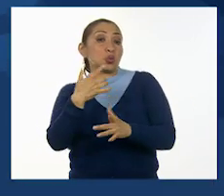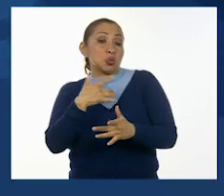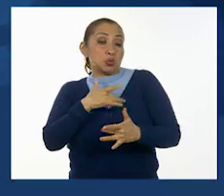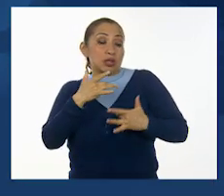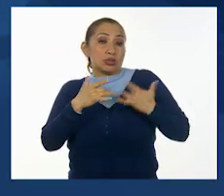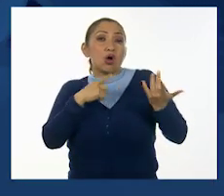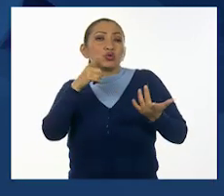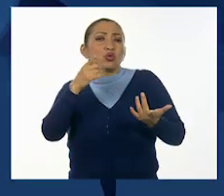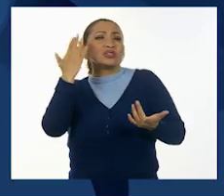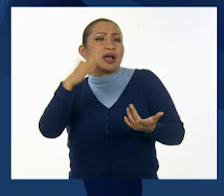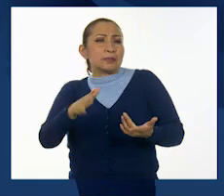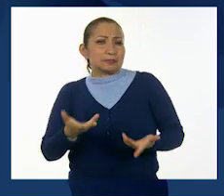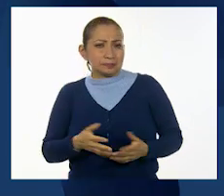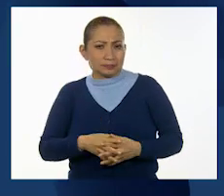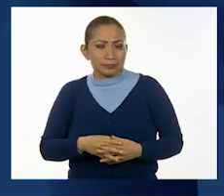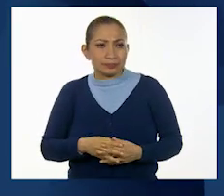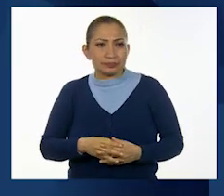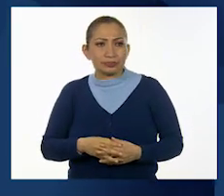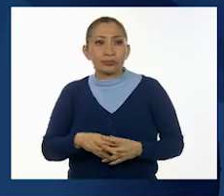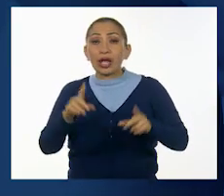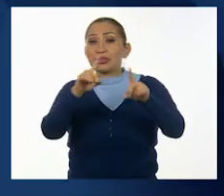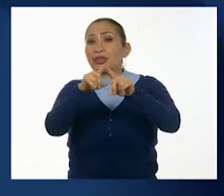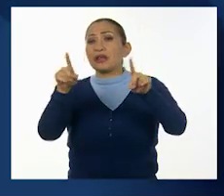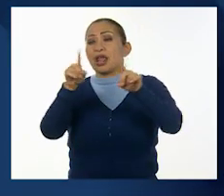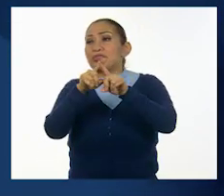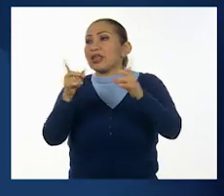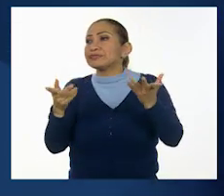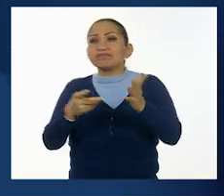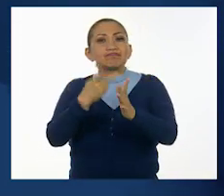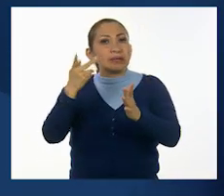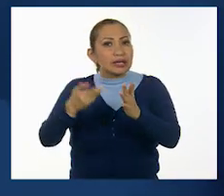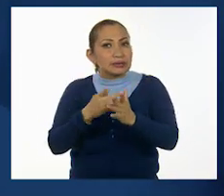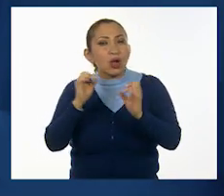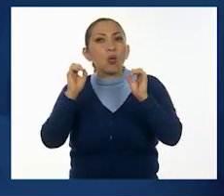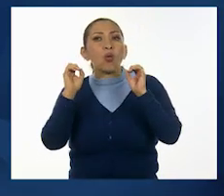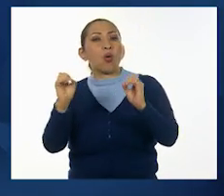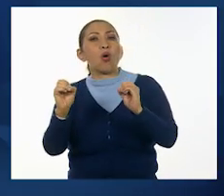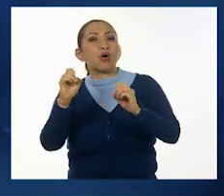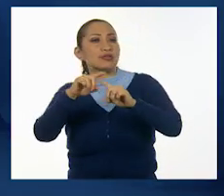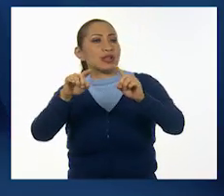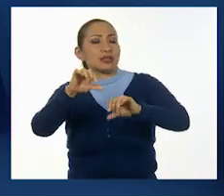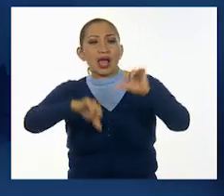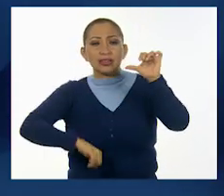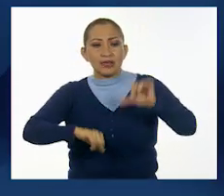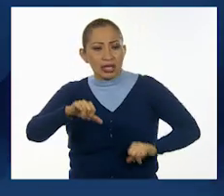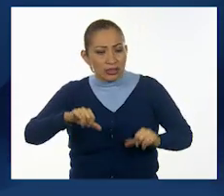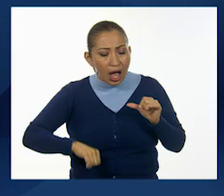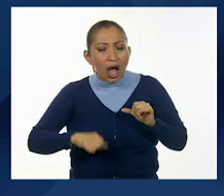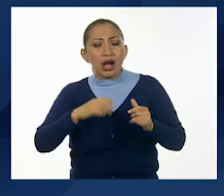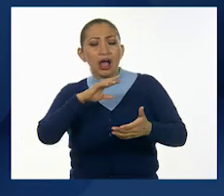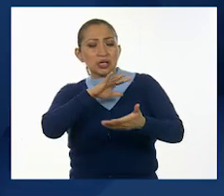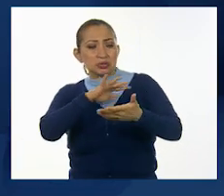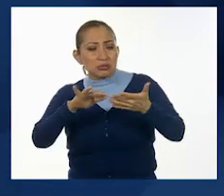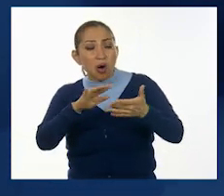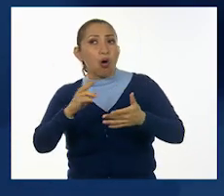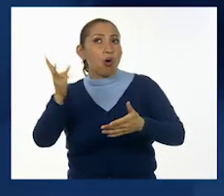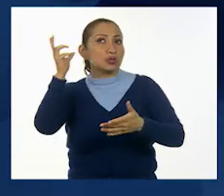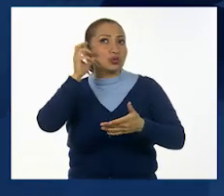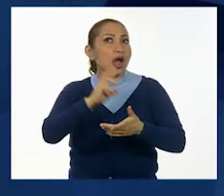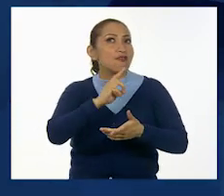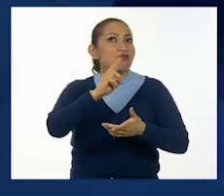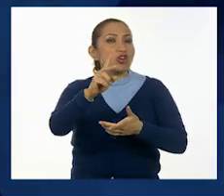de lo que tienes conciencia. En distintas circunstancias, en distinta clase de eventos solemos leer o escuchar en voz